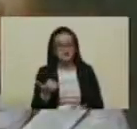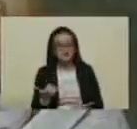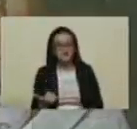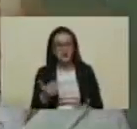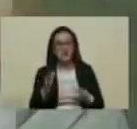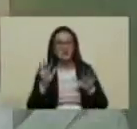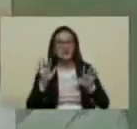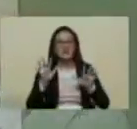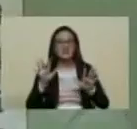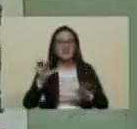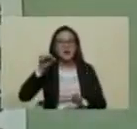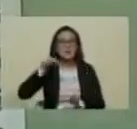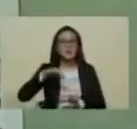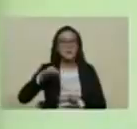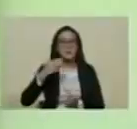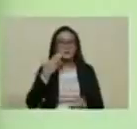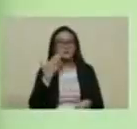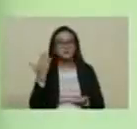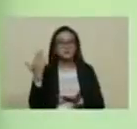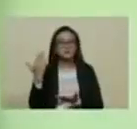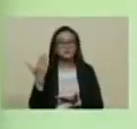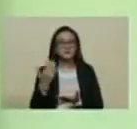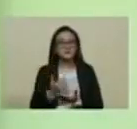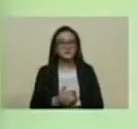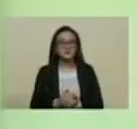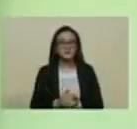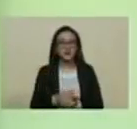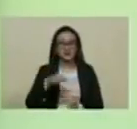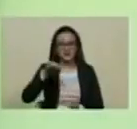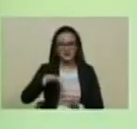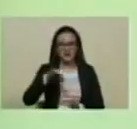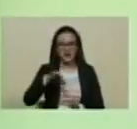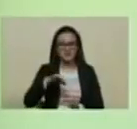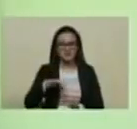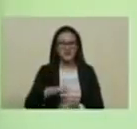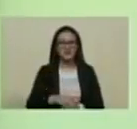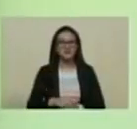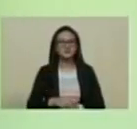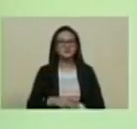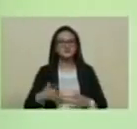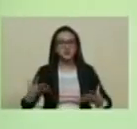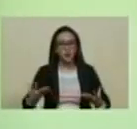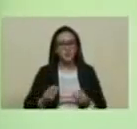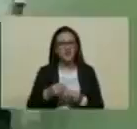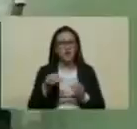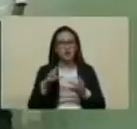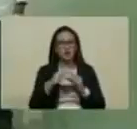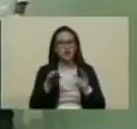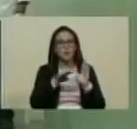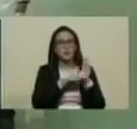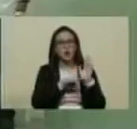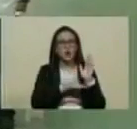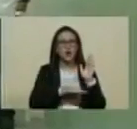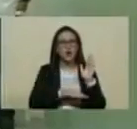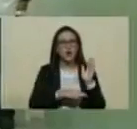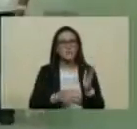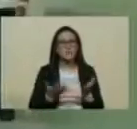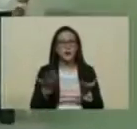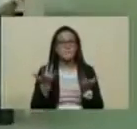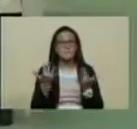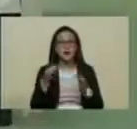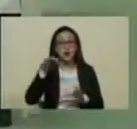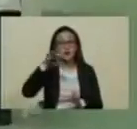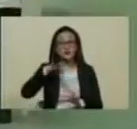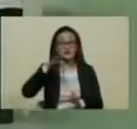unos 10 canteros didácticos para esa siembra. Ahí nos acompaña todo el programa de todas las manos a la